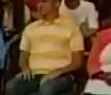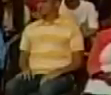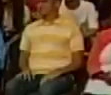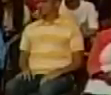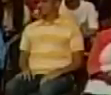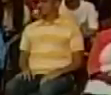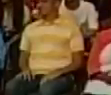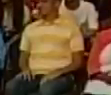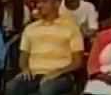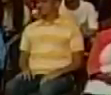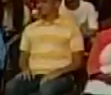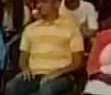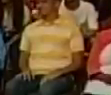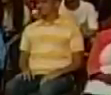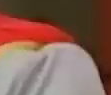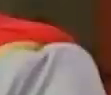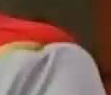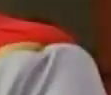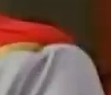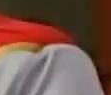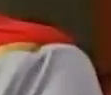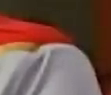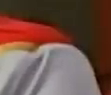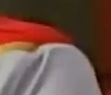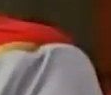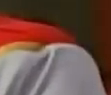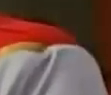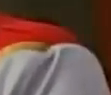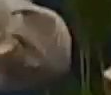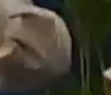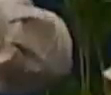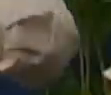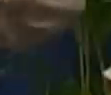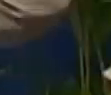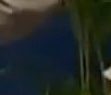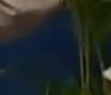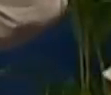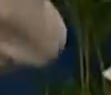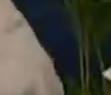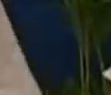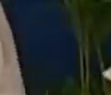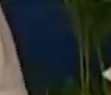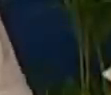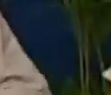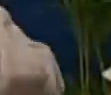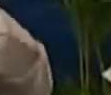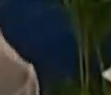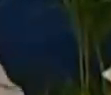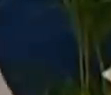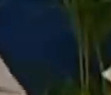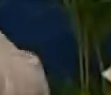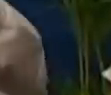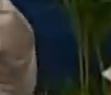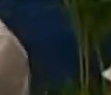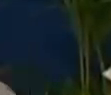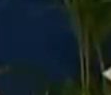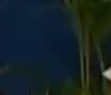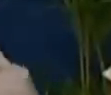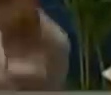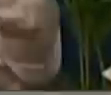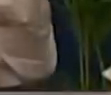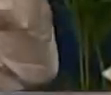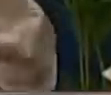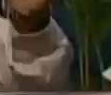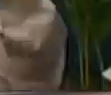plan. Siempre estamos pendientes. Yo entregué el 40% como meta fija de las viviendas que estamos